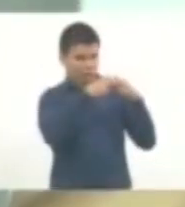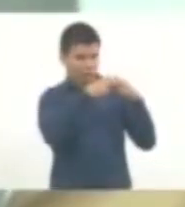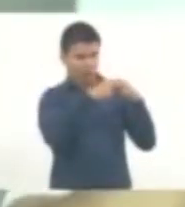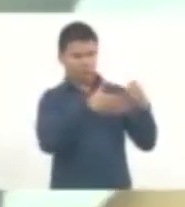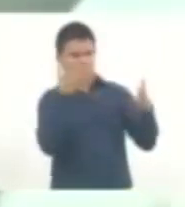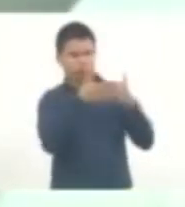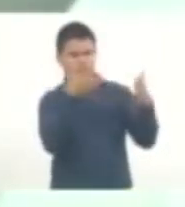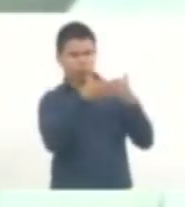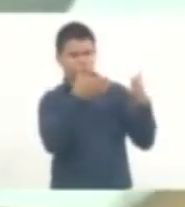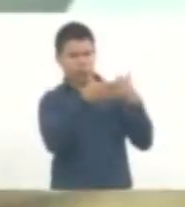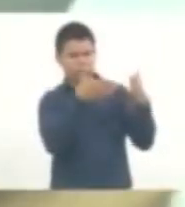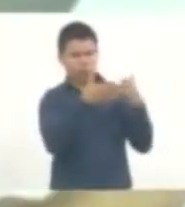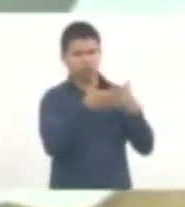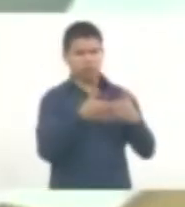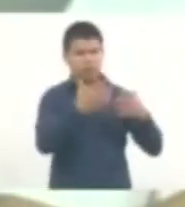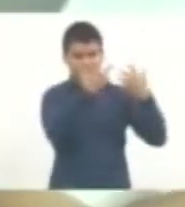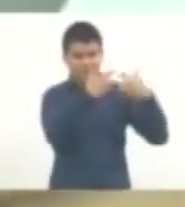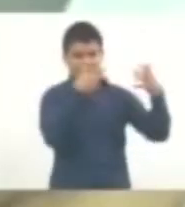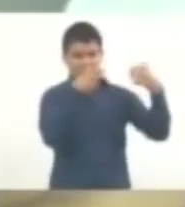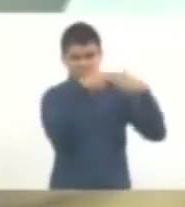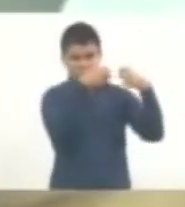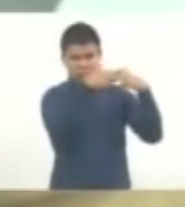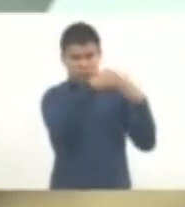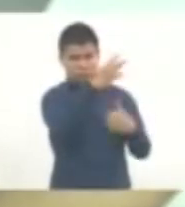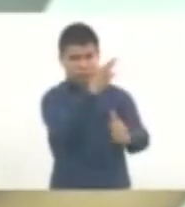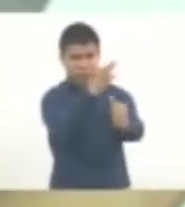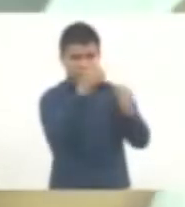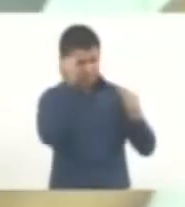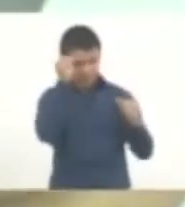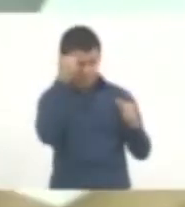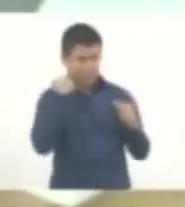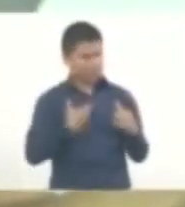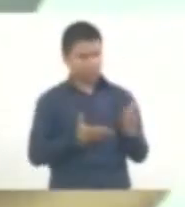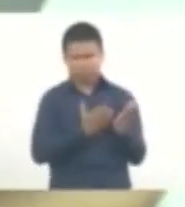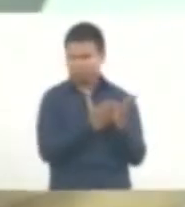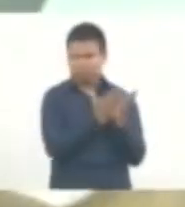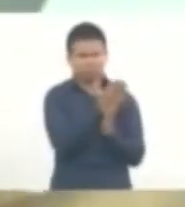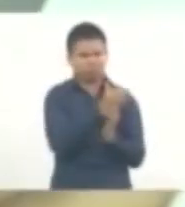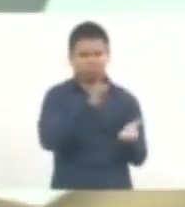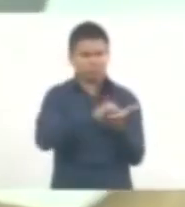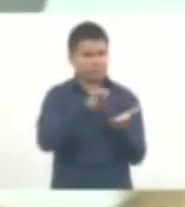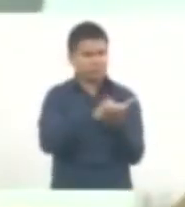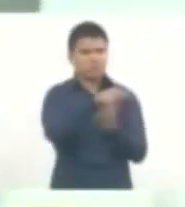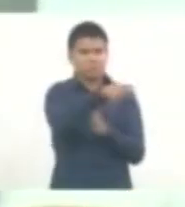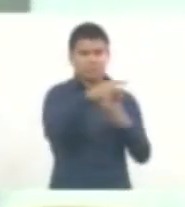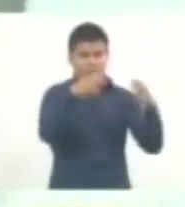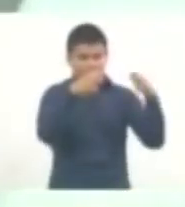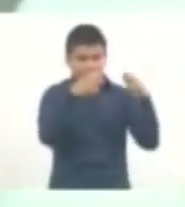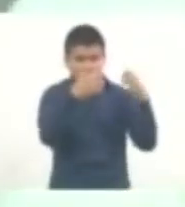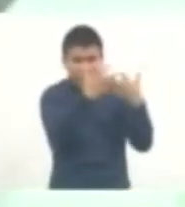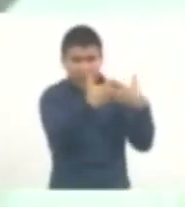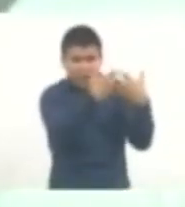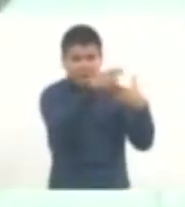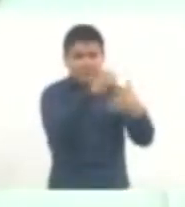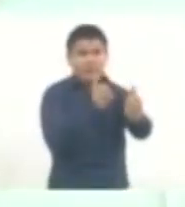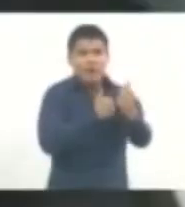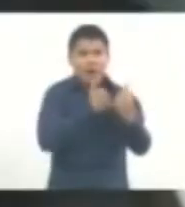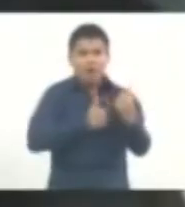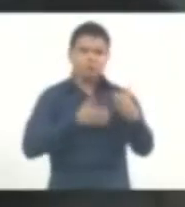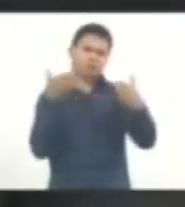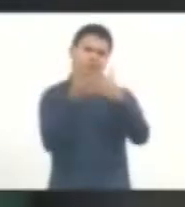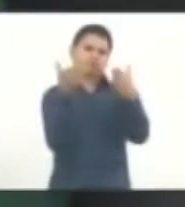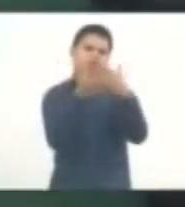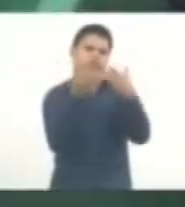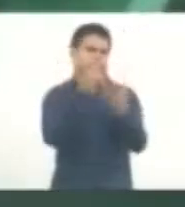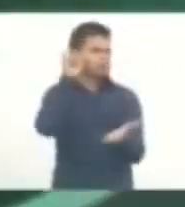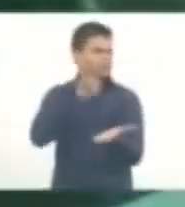el gobierno nacional para que esta empresa también venga, una nueva empresa, a prestar el servicio fundamental a estos municipios. En